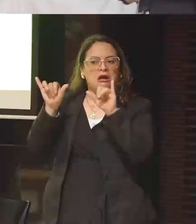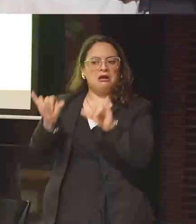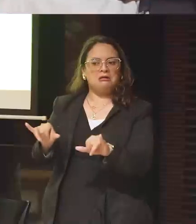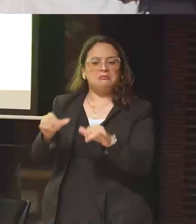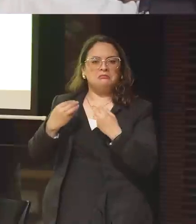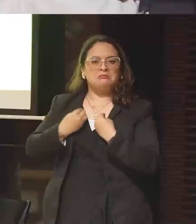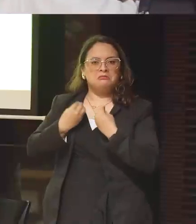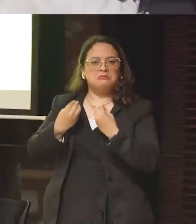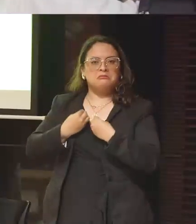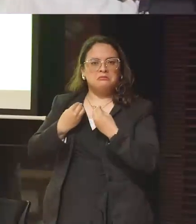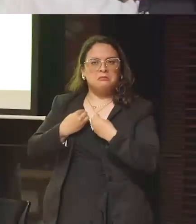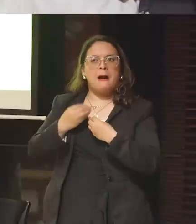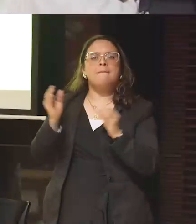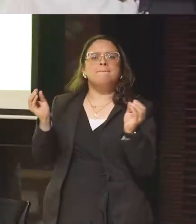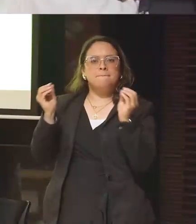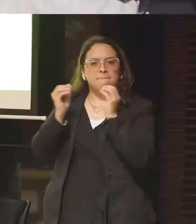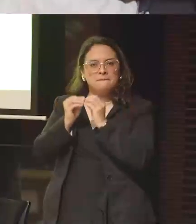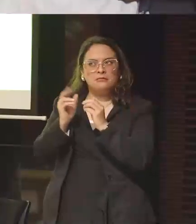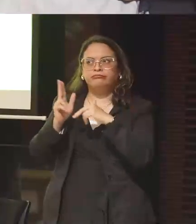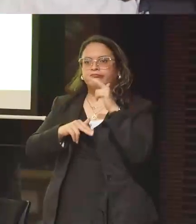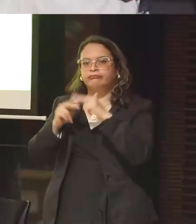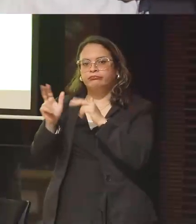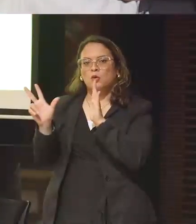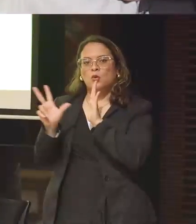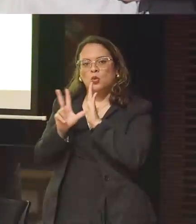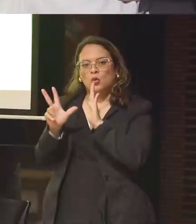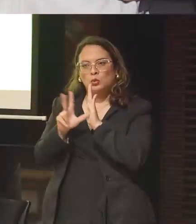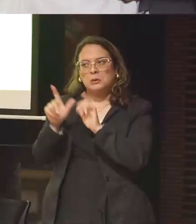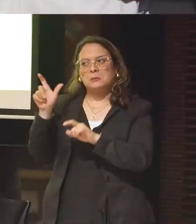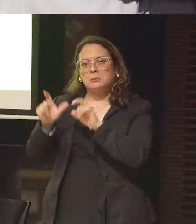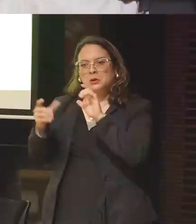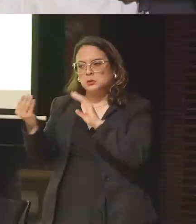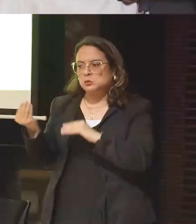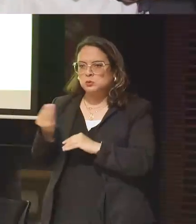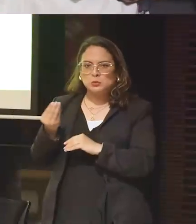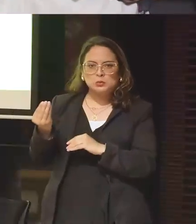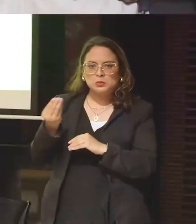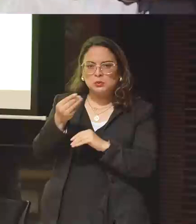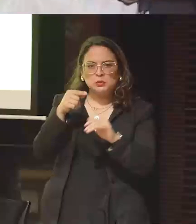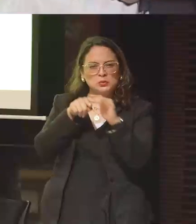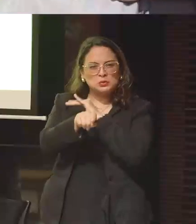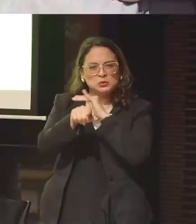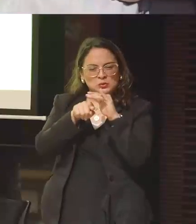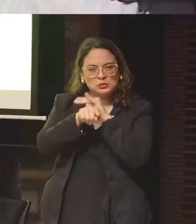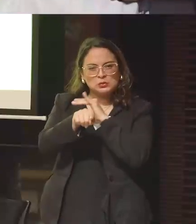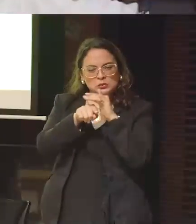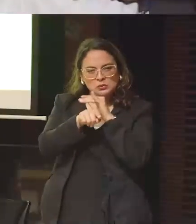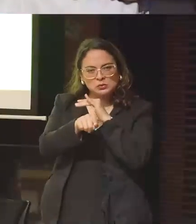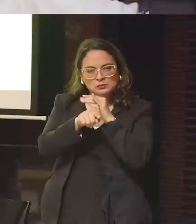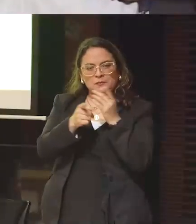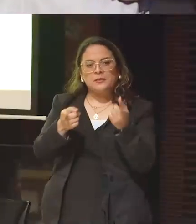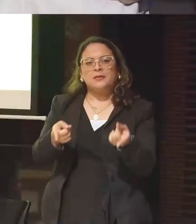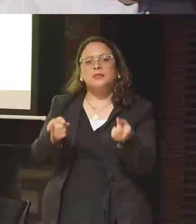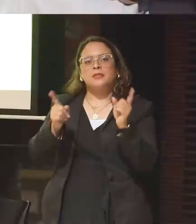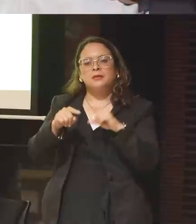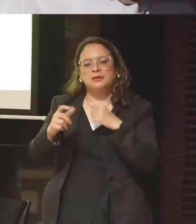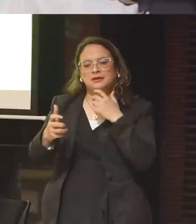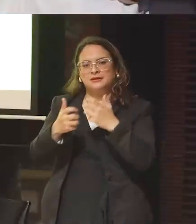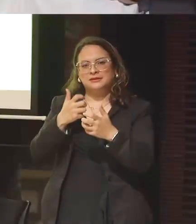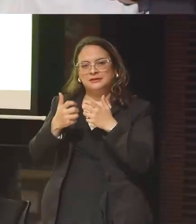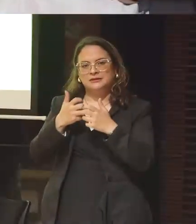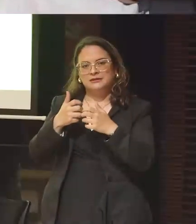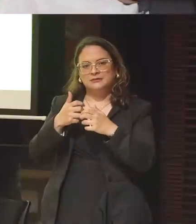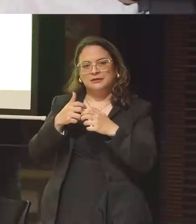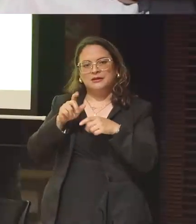empezamos a tener más hoteles, más cuestiones de desplazamiento, empiezan a desarrollarse a la par también los sistemas de